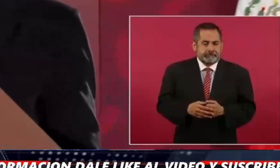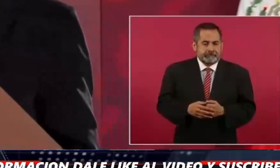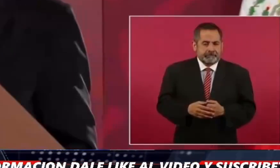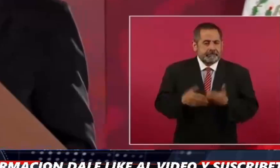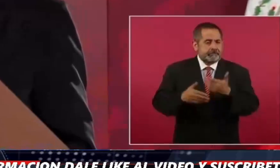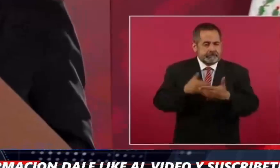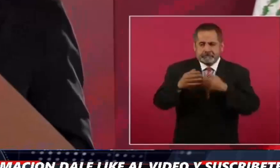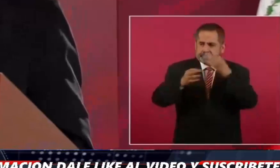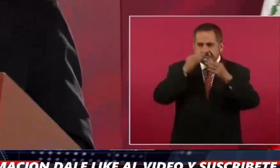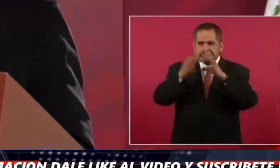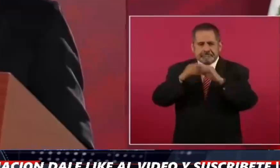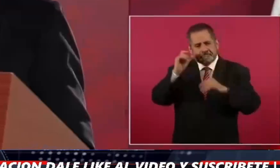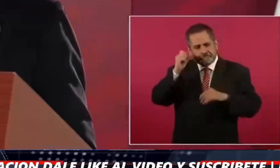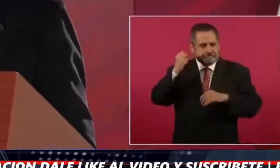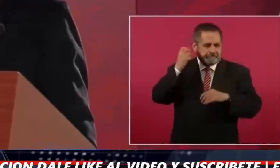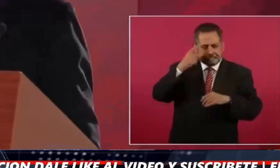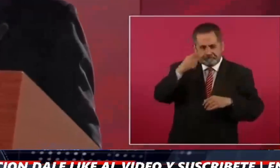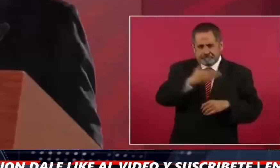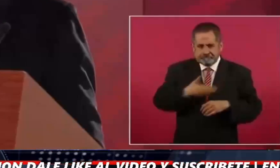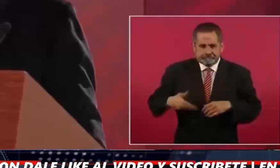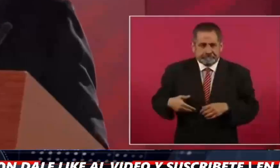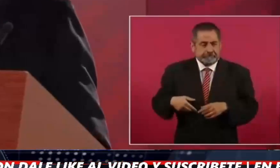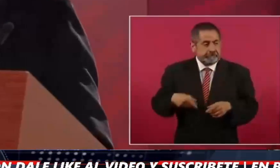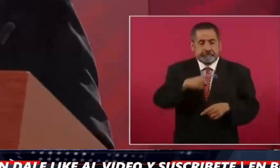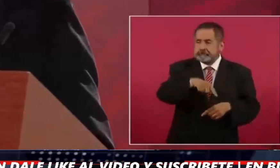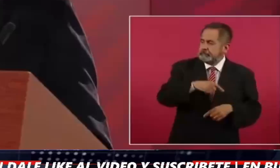la campaña, no pueden